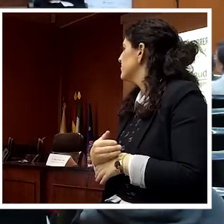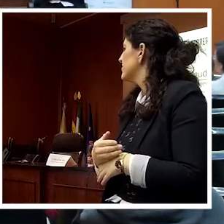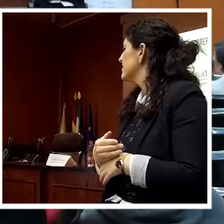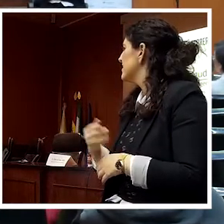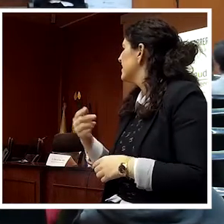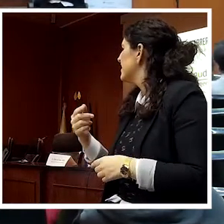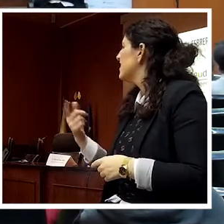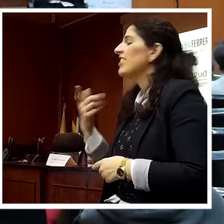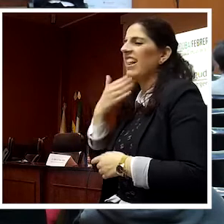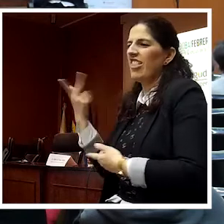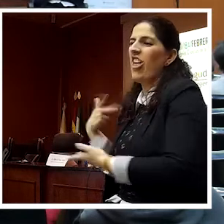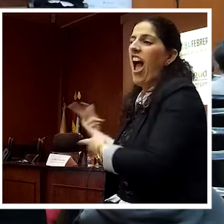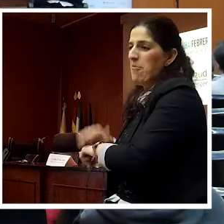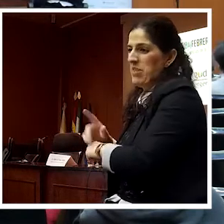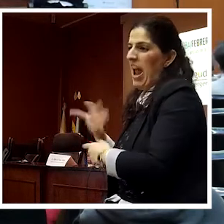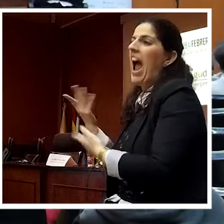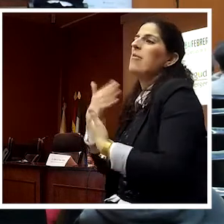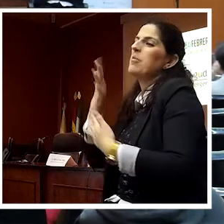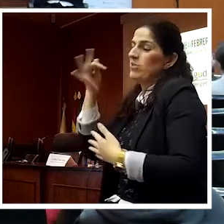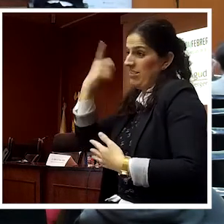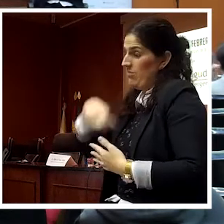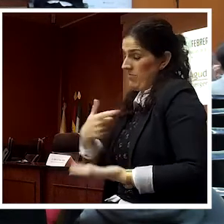más fruto de la amistad que tenemos que de la realidad.